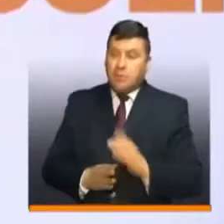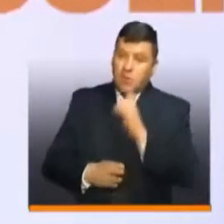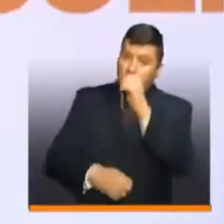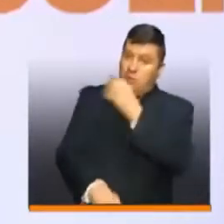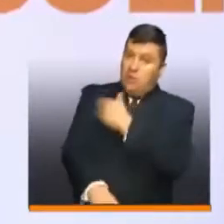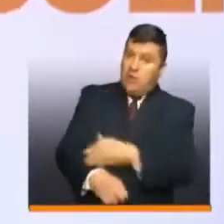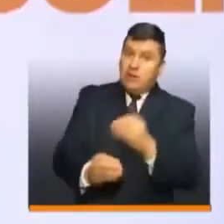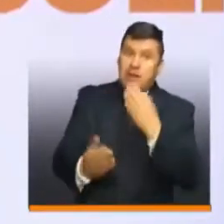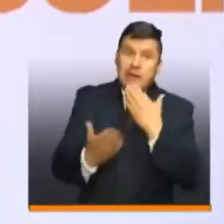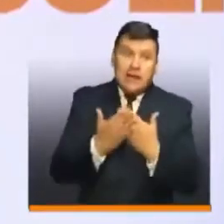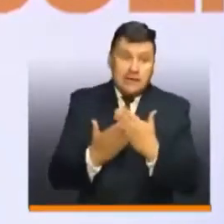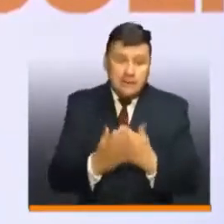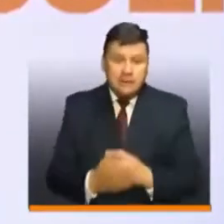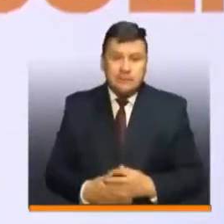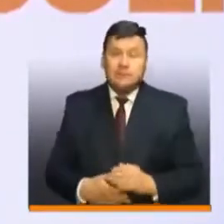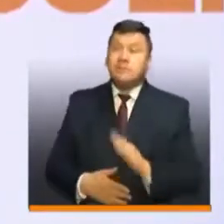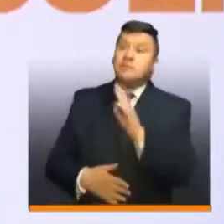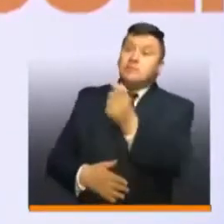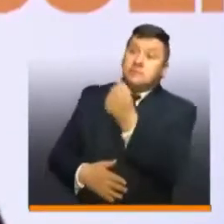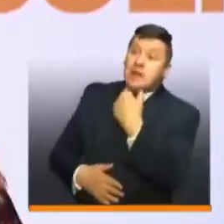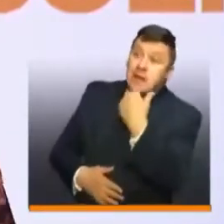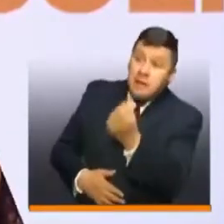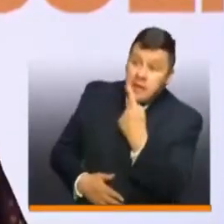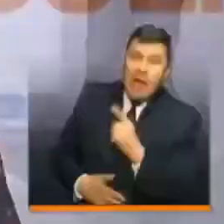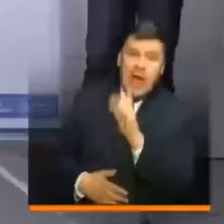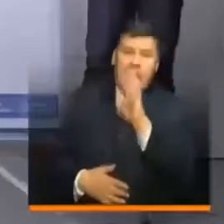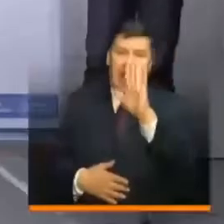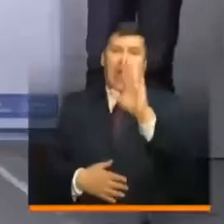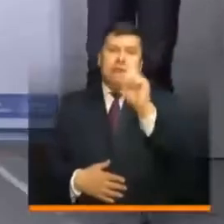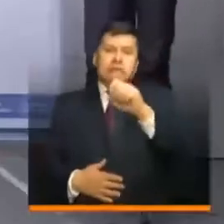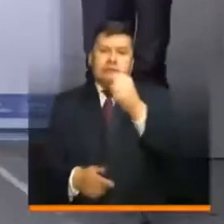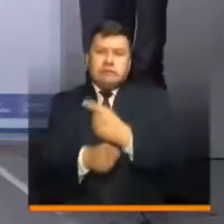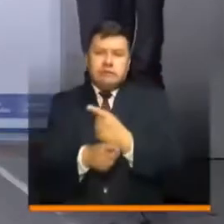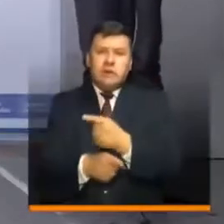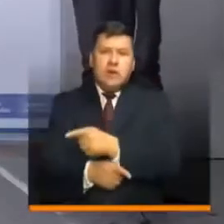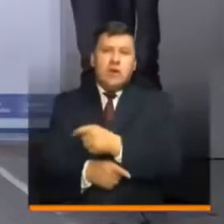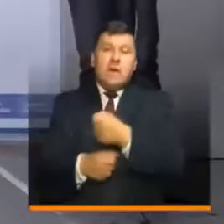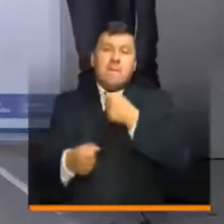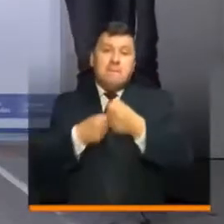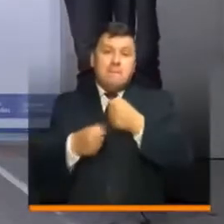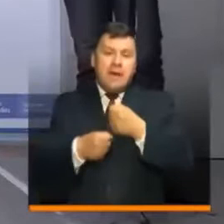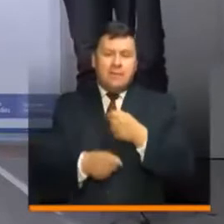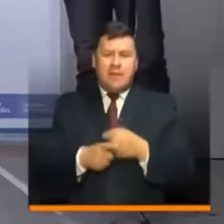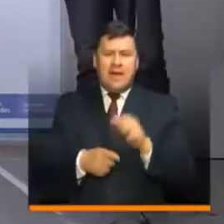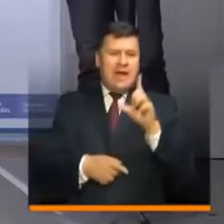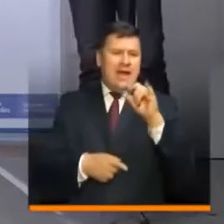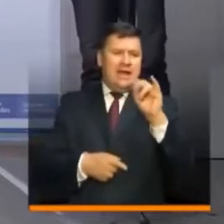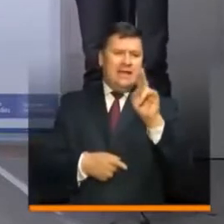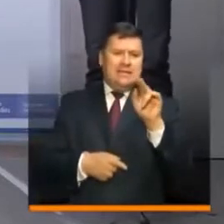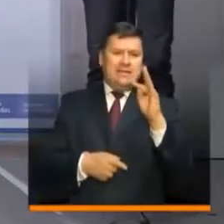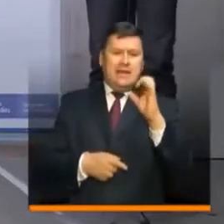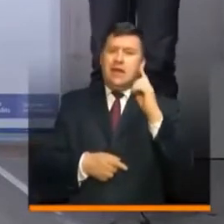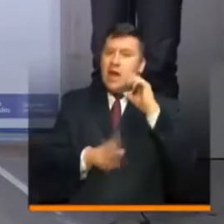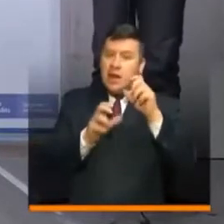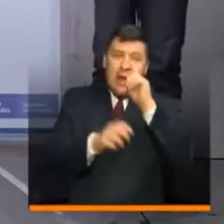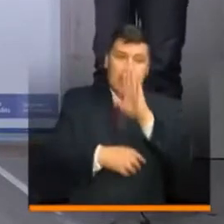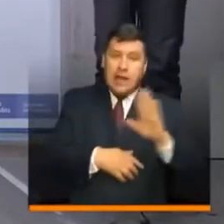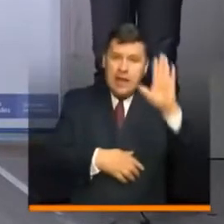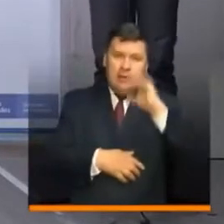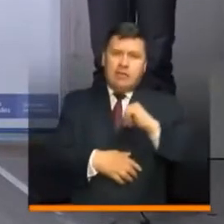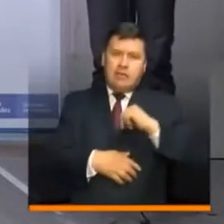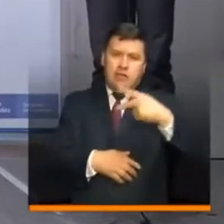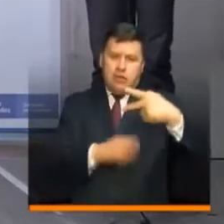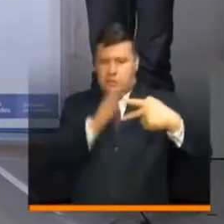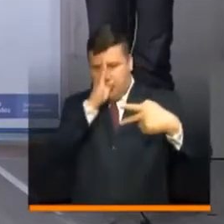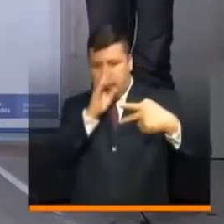gracias yo no sé si vas a recibir preguntas para algunos espacios comunicadores sílice garcía de radio nacional de colombia tiene dos inquietudes